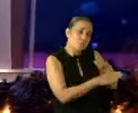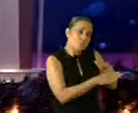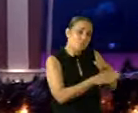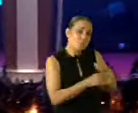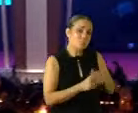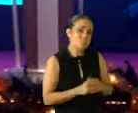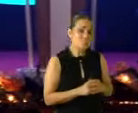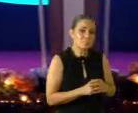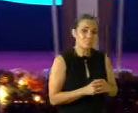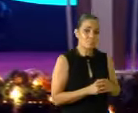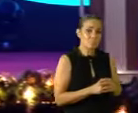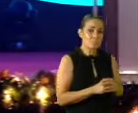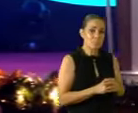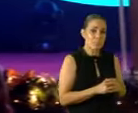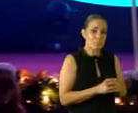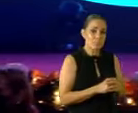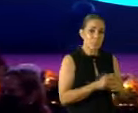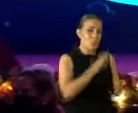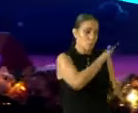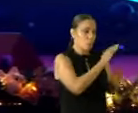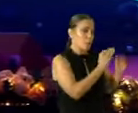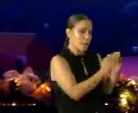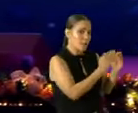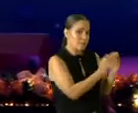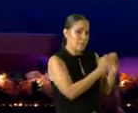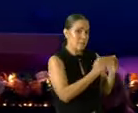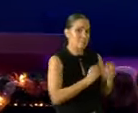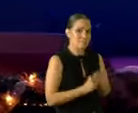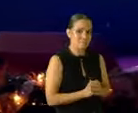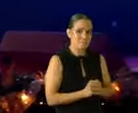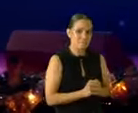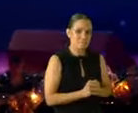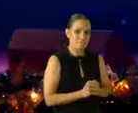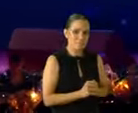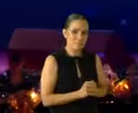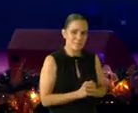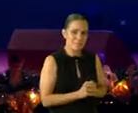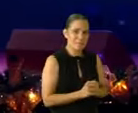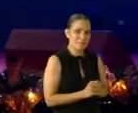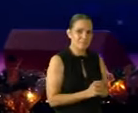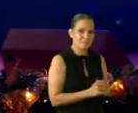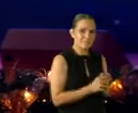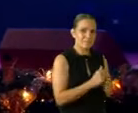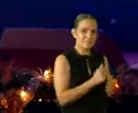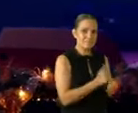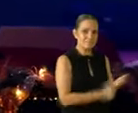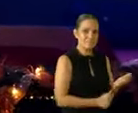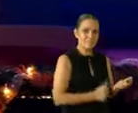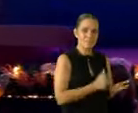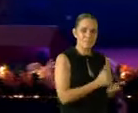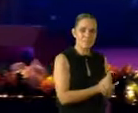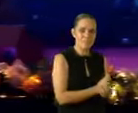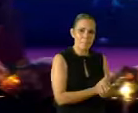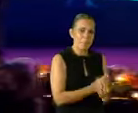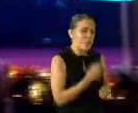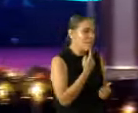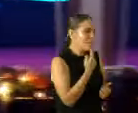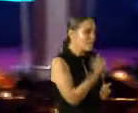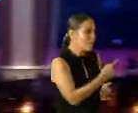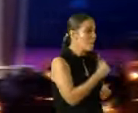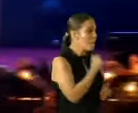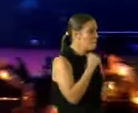esa? Ah, yo no sé si bailan o no, pero es la casa, amén, allí. Y le dije, Padre